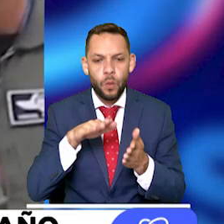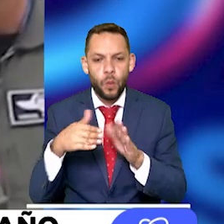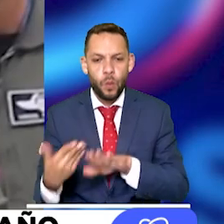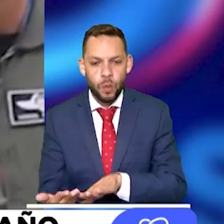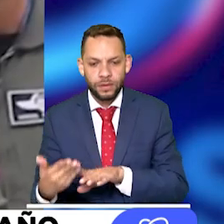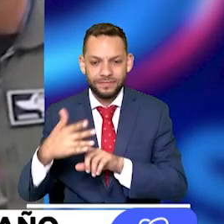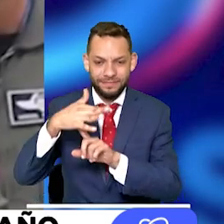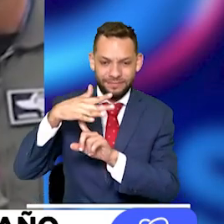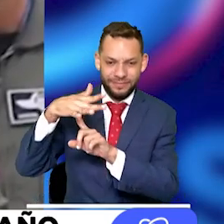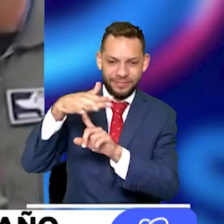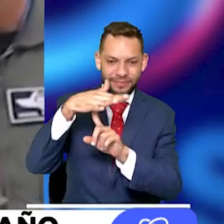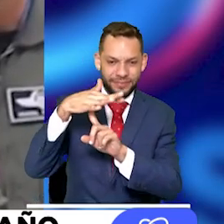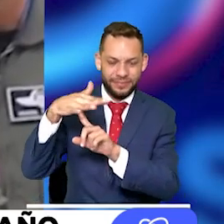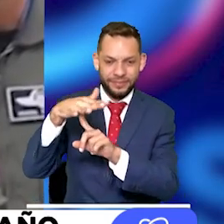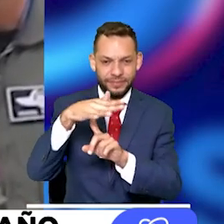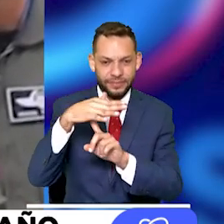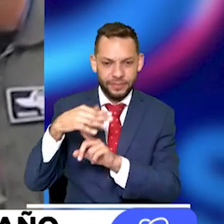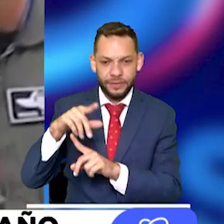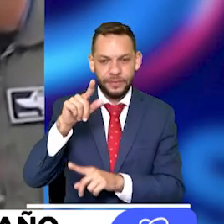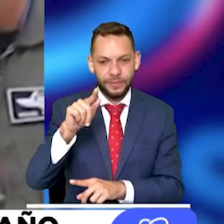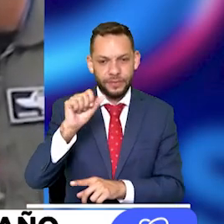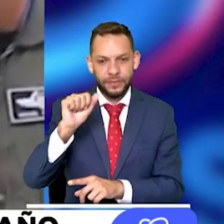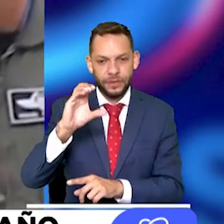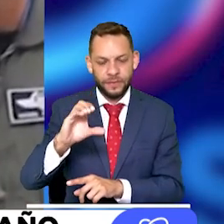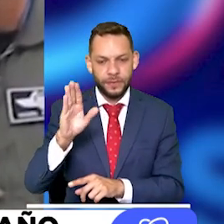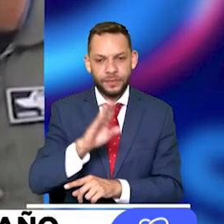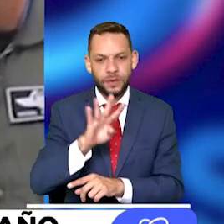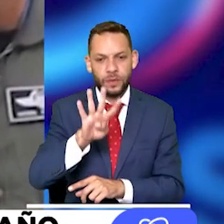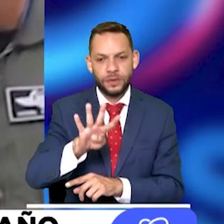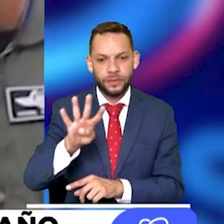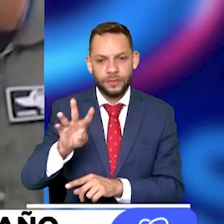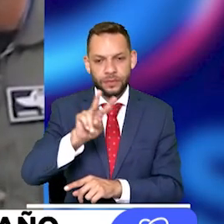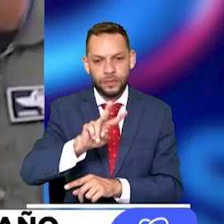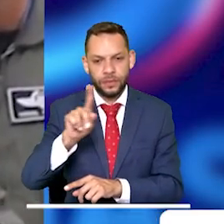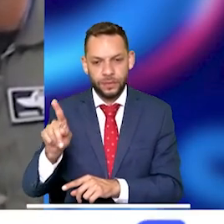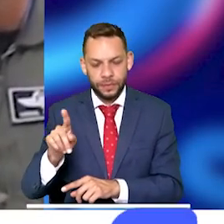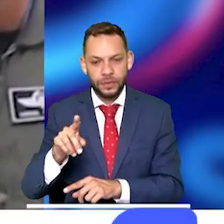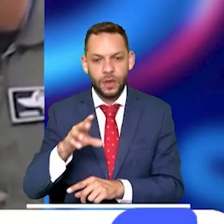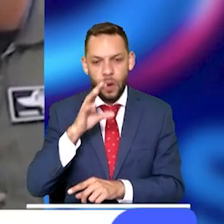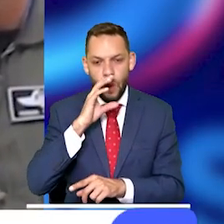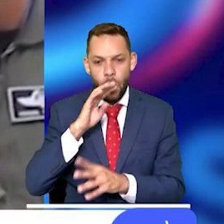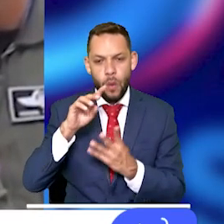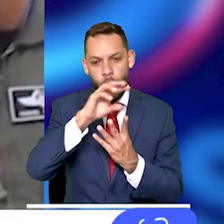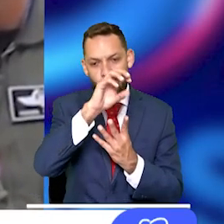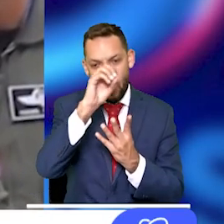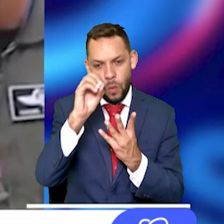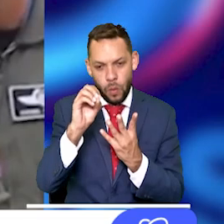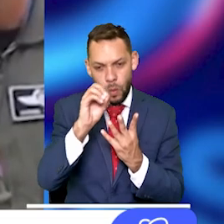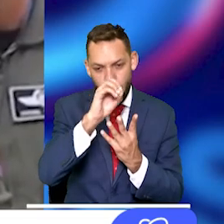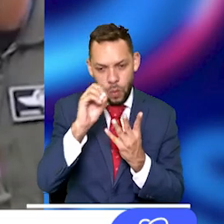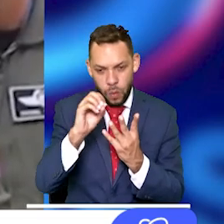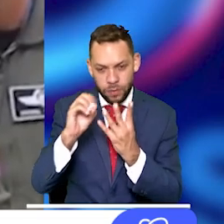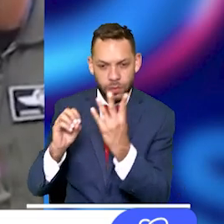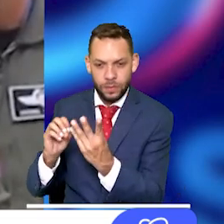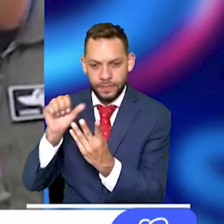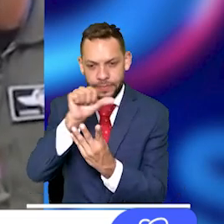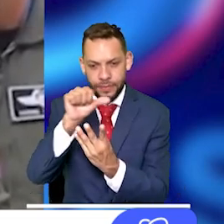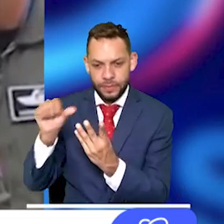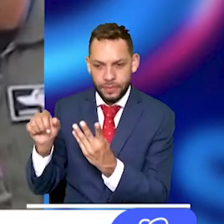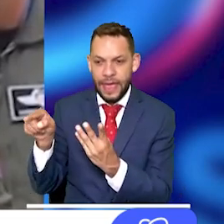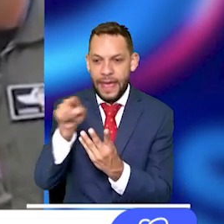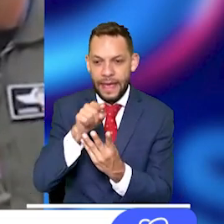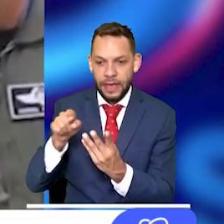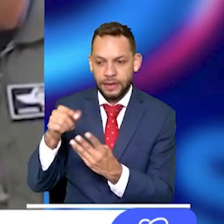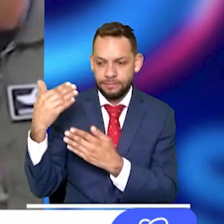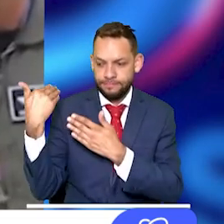hui 2 de matrícula fac 4441 compuesta por cuatro hombres y cuatro mujeres quienes de manera heroica